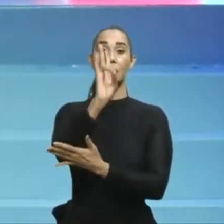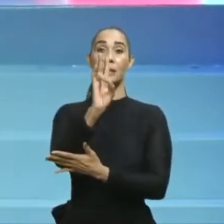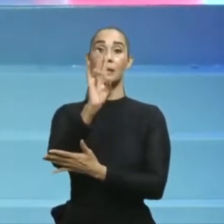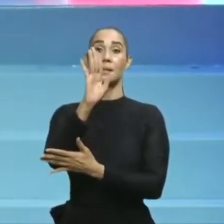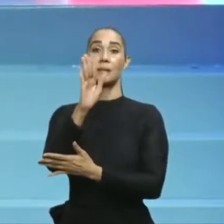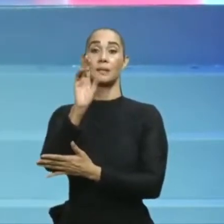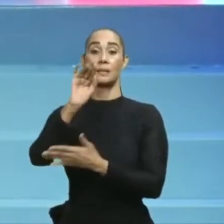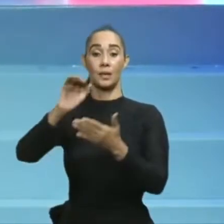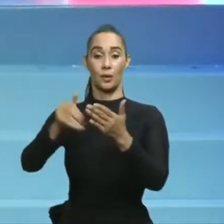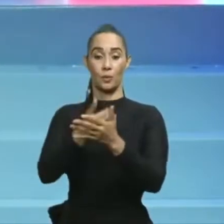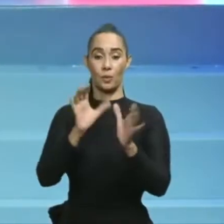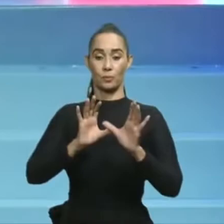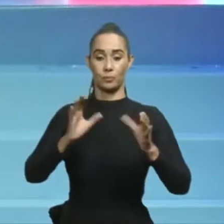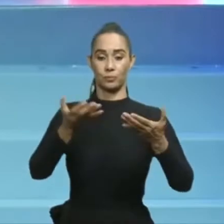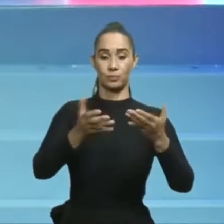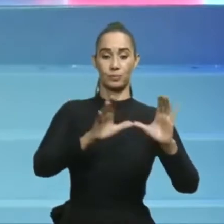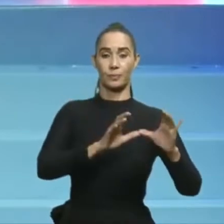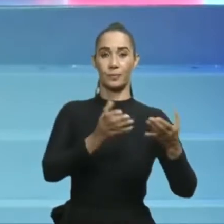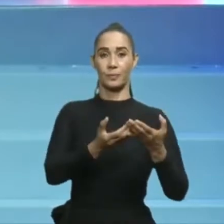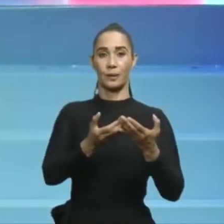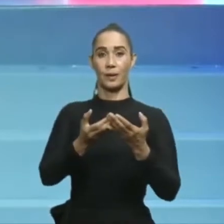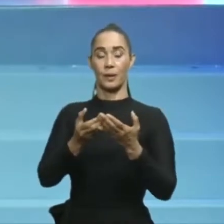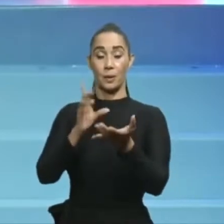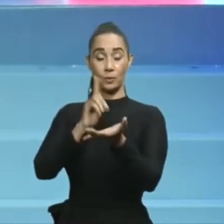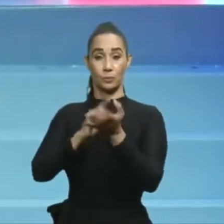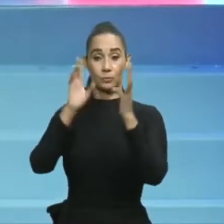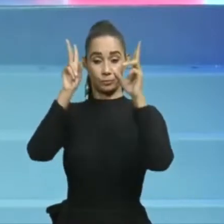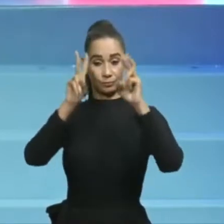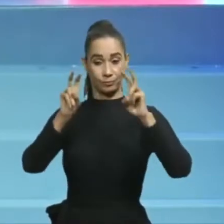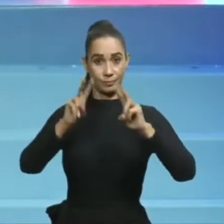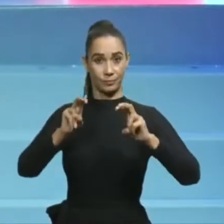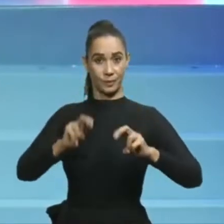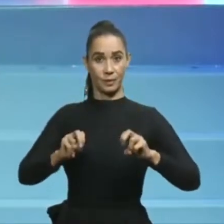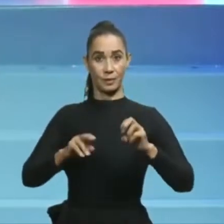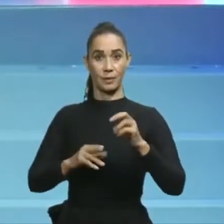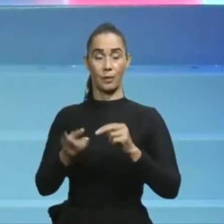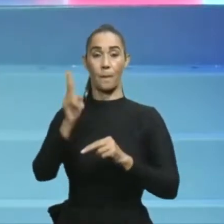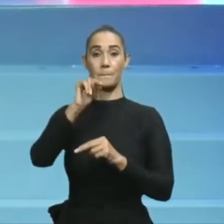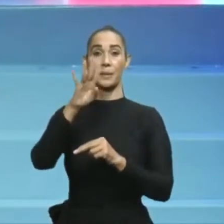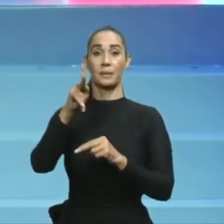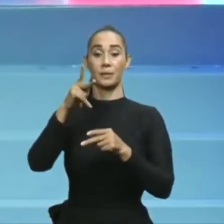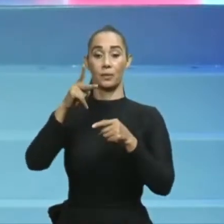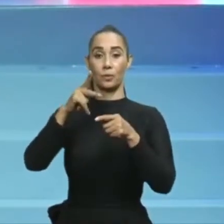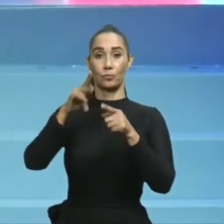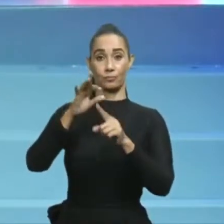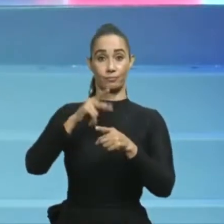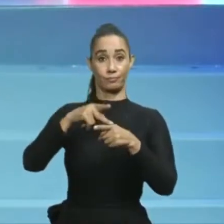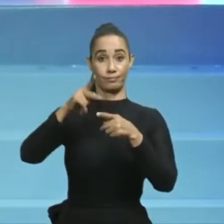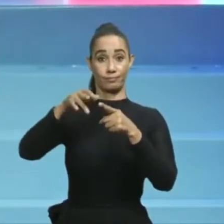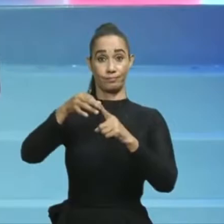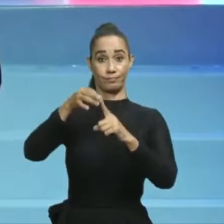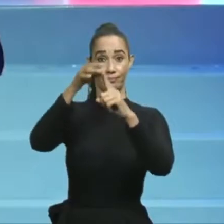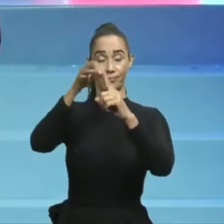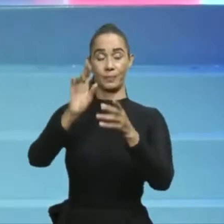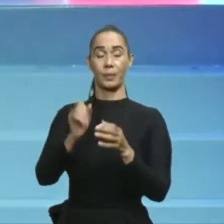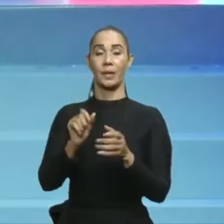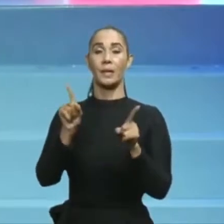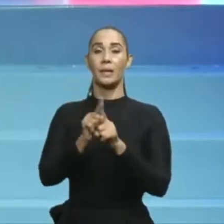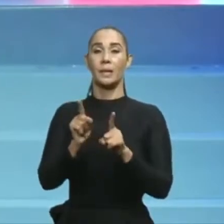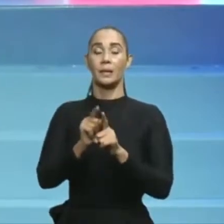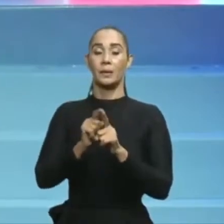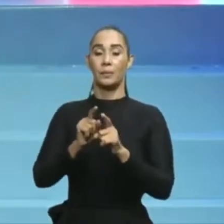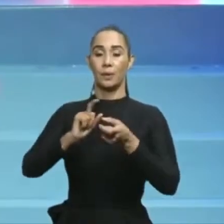consultorios que van a ser repartidos en primera fase en dos tandas con 22 especializadas especialidades y hemos